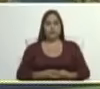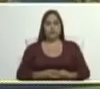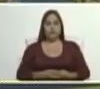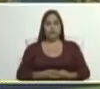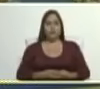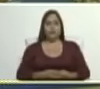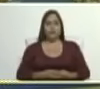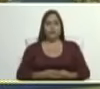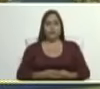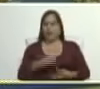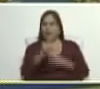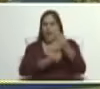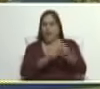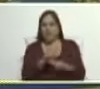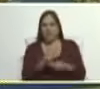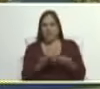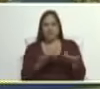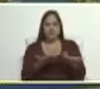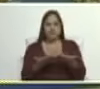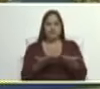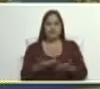lo que hacen es